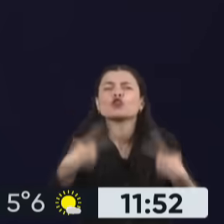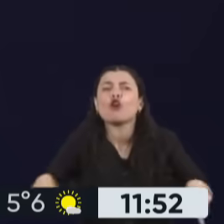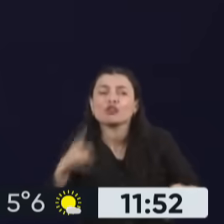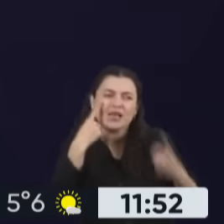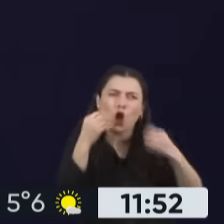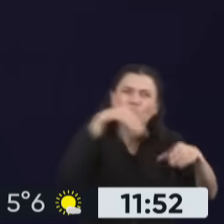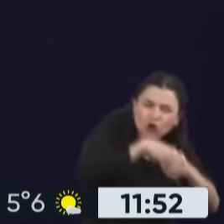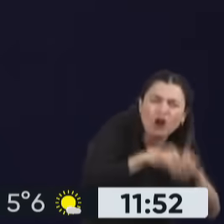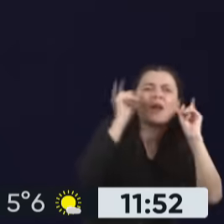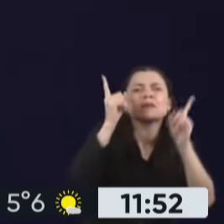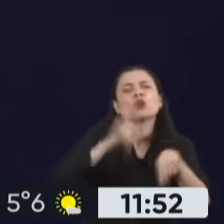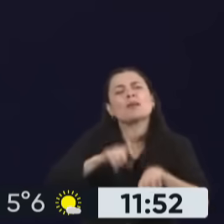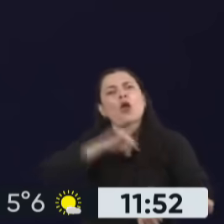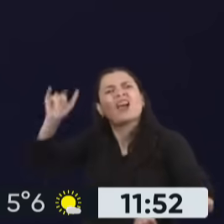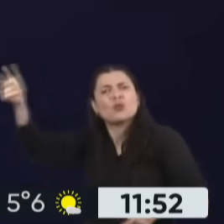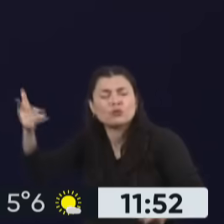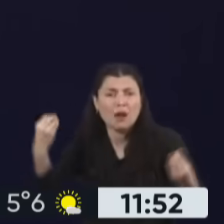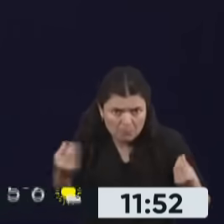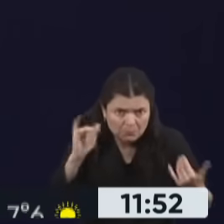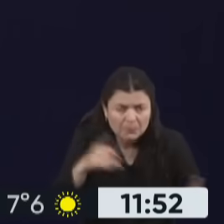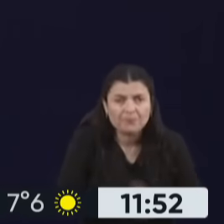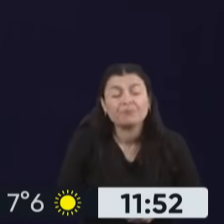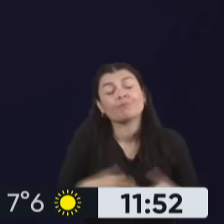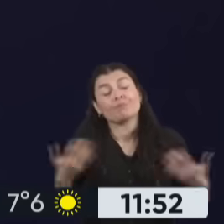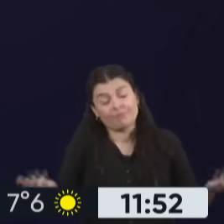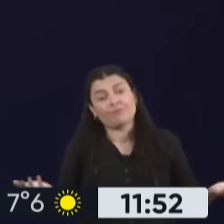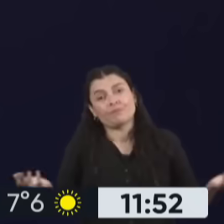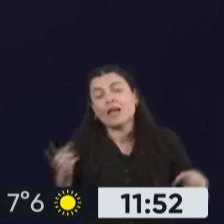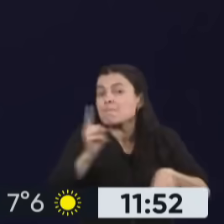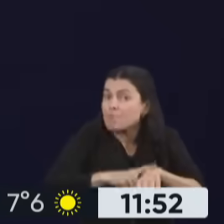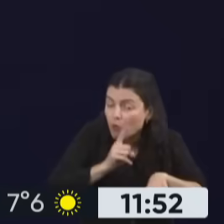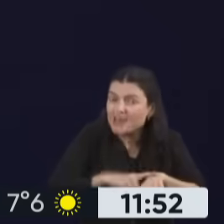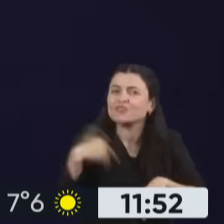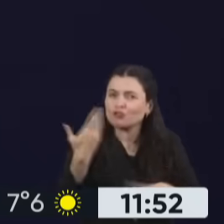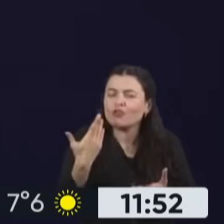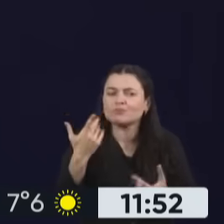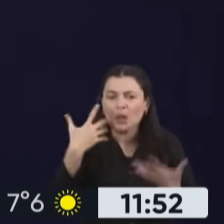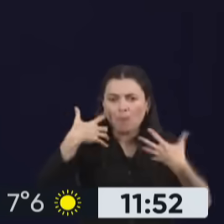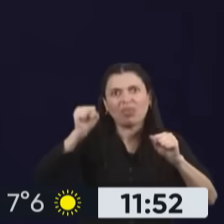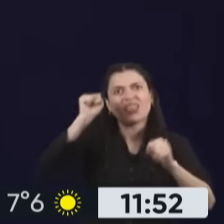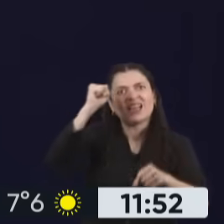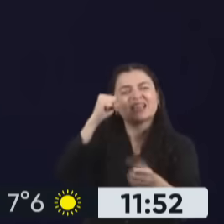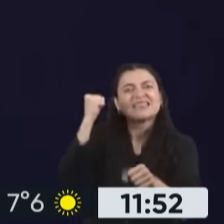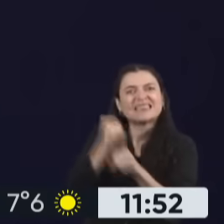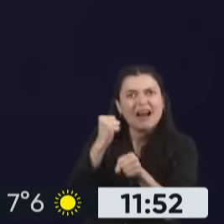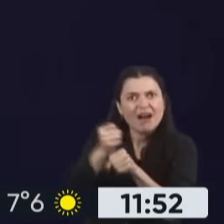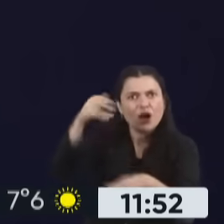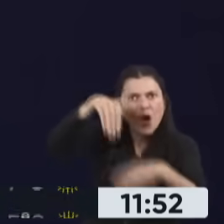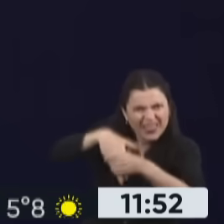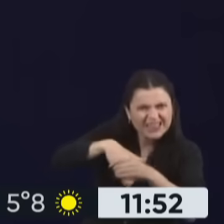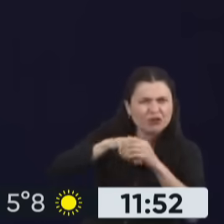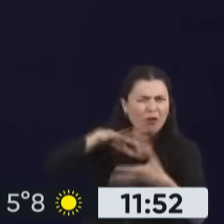hecho, parte de este conflicto, o dentro de este conflicto, estaba la implementación del sistema biométrico para